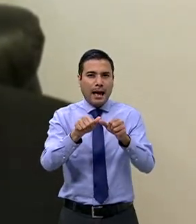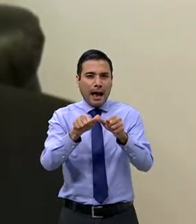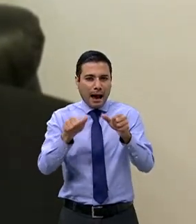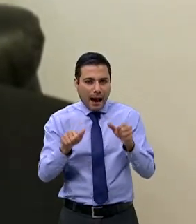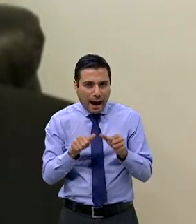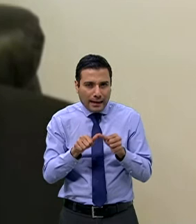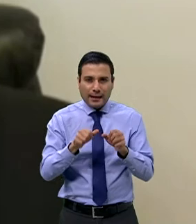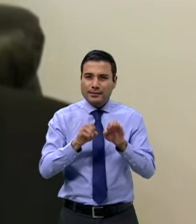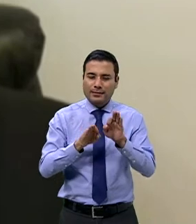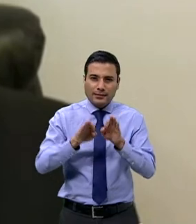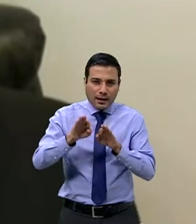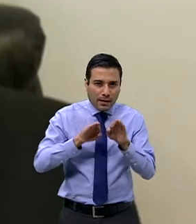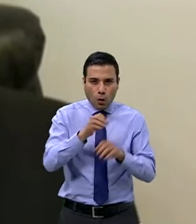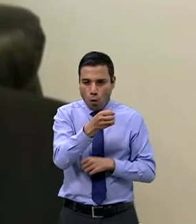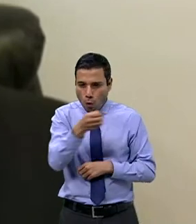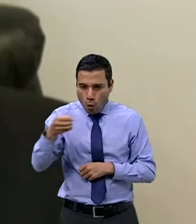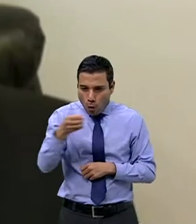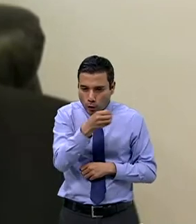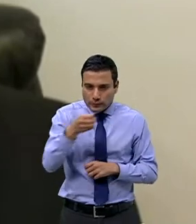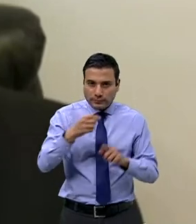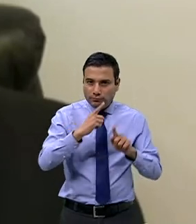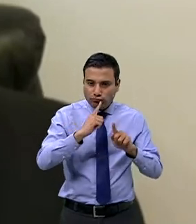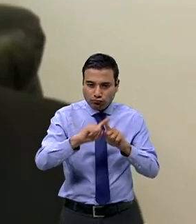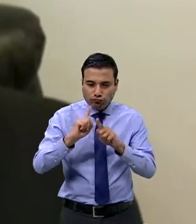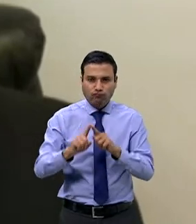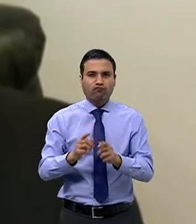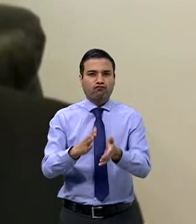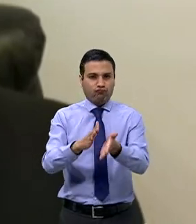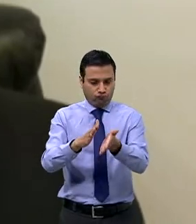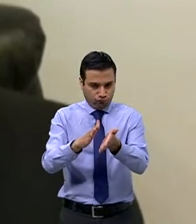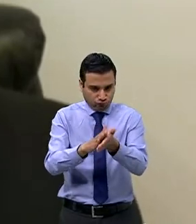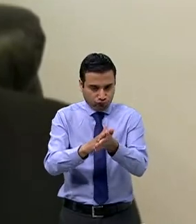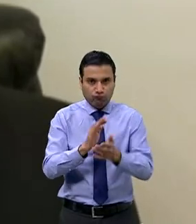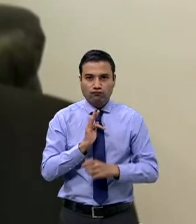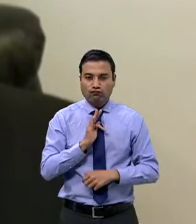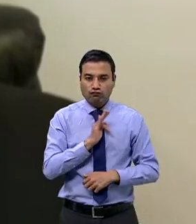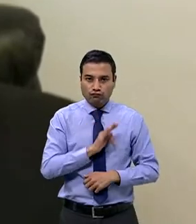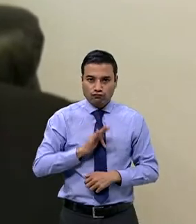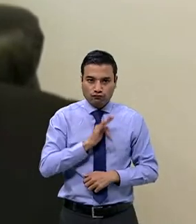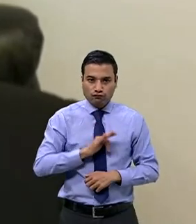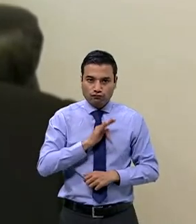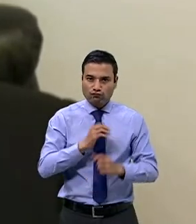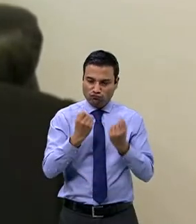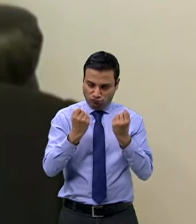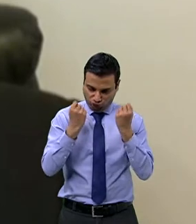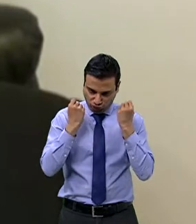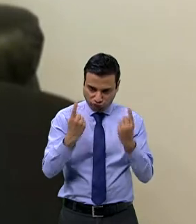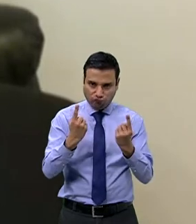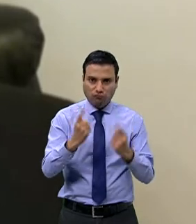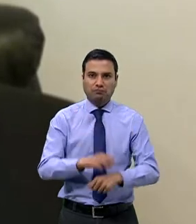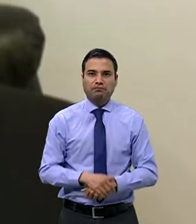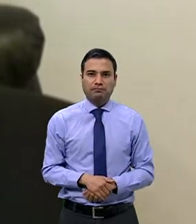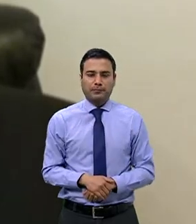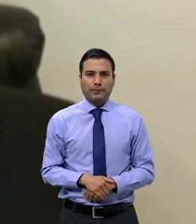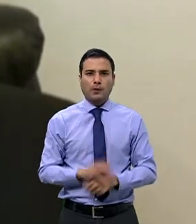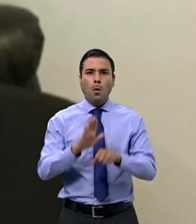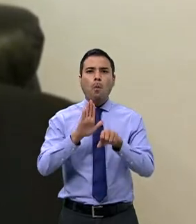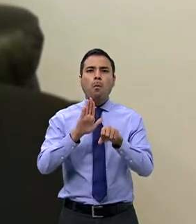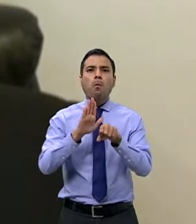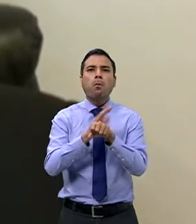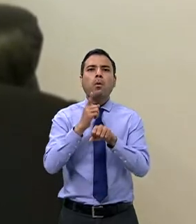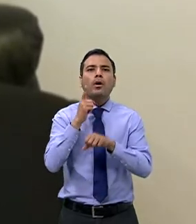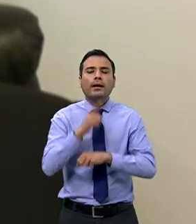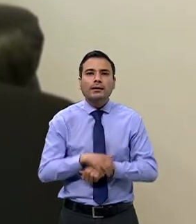en la organización de esta consulta vaya una felicitación y una congratulación porque han abonado